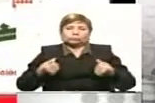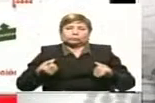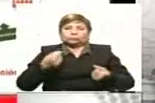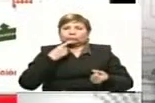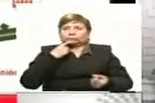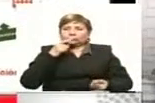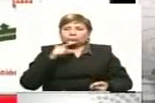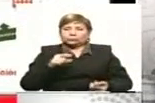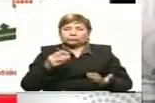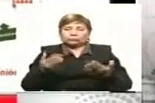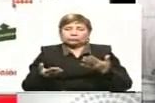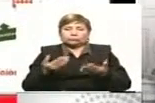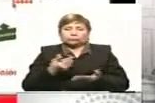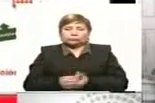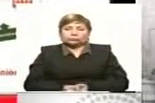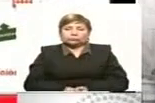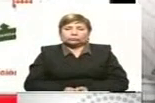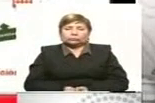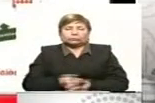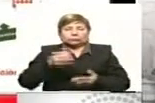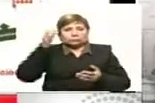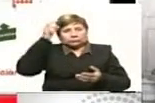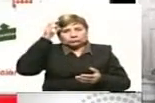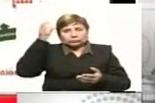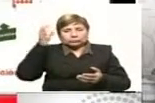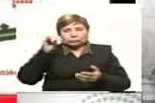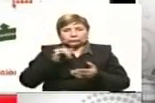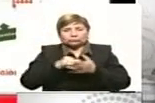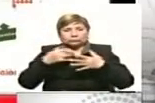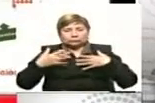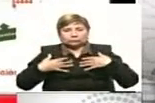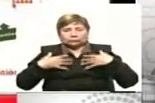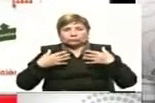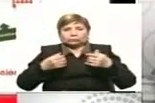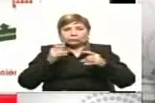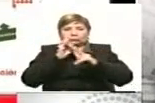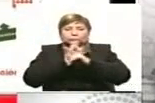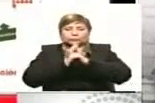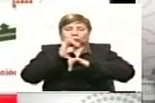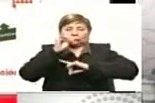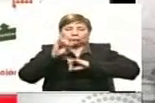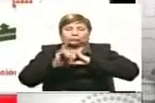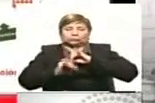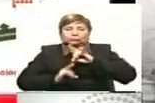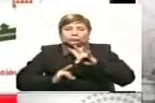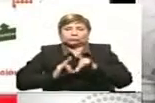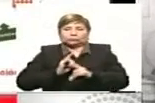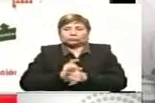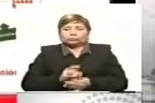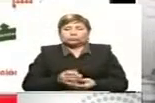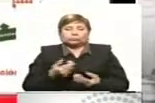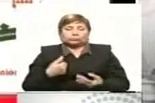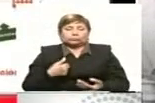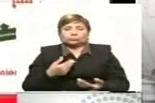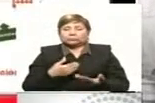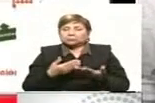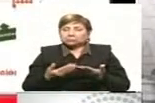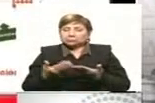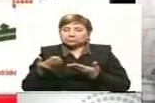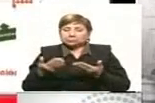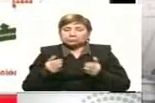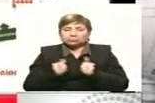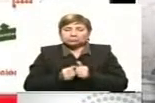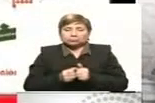está presidido por el concepto de salud universal. Nosotros aspiramos a un sistema de